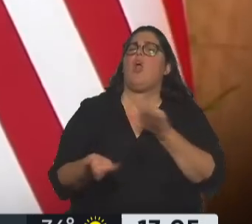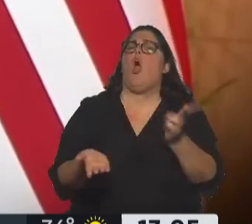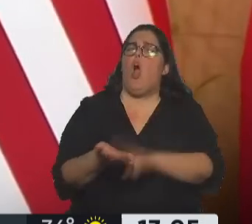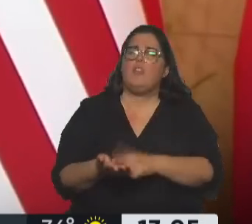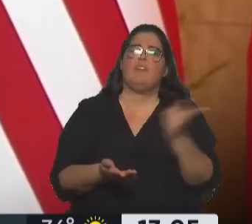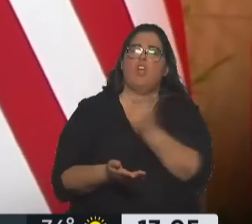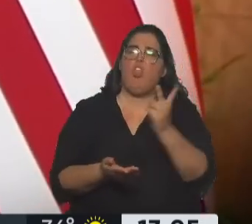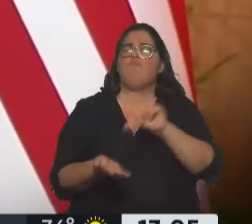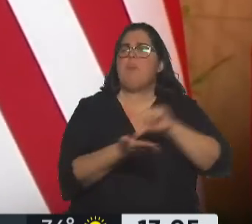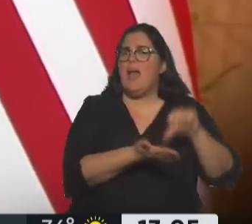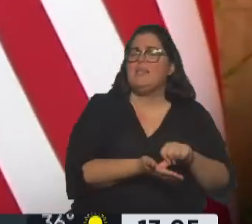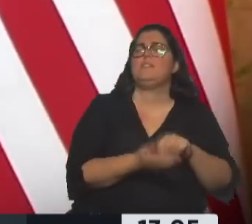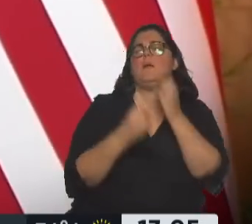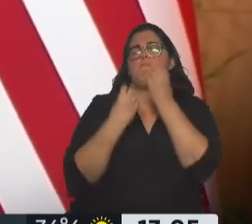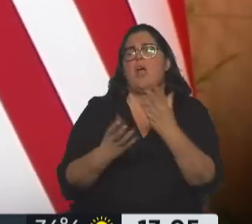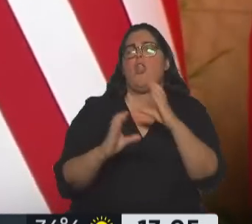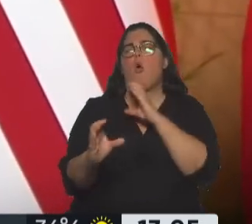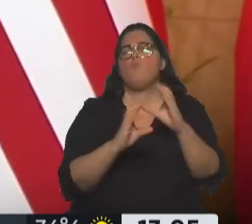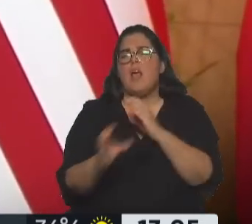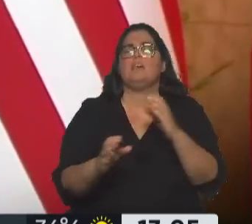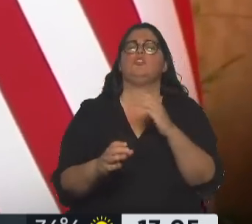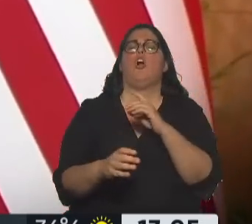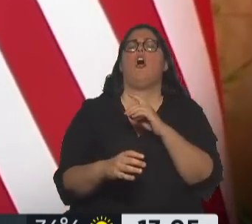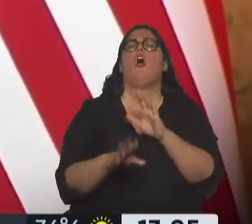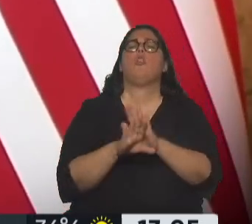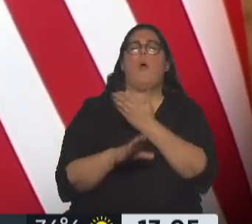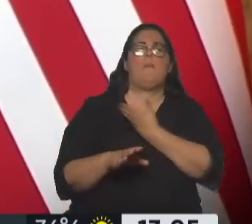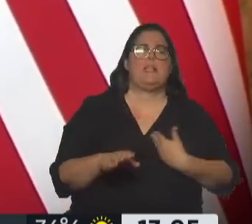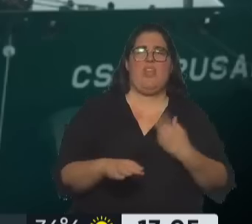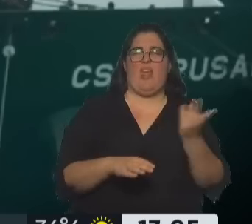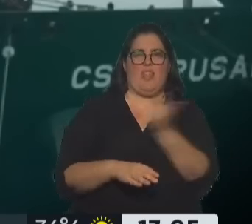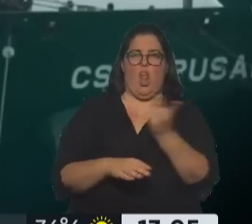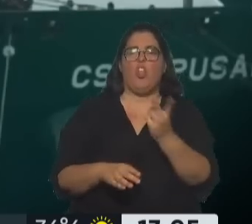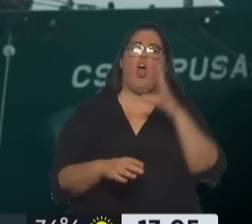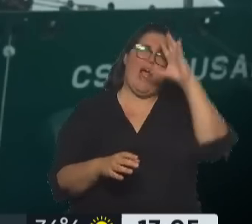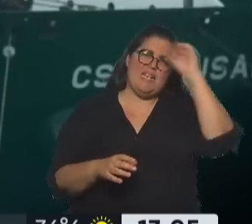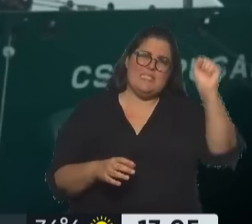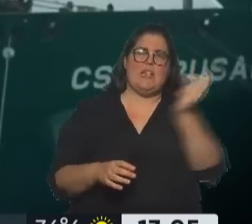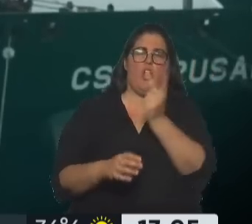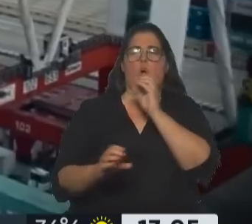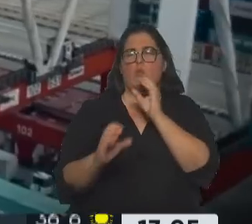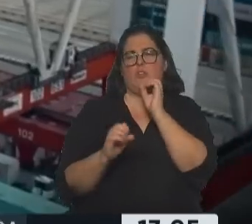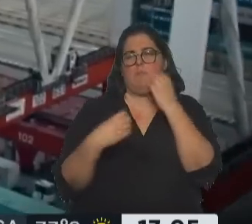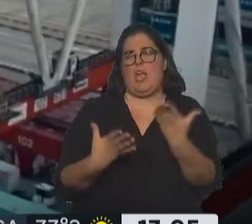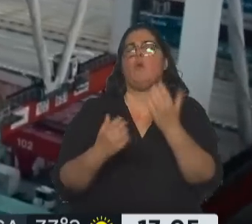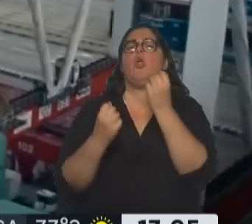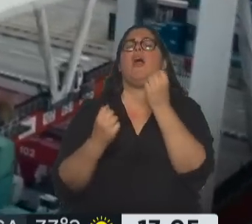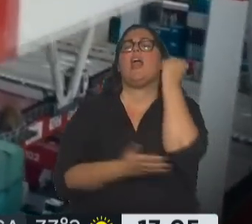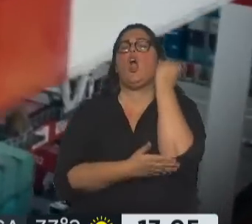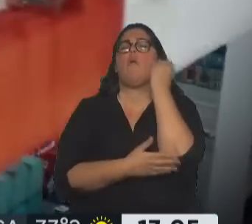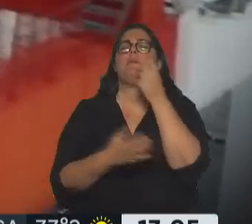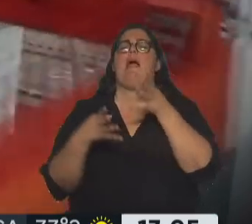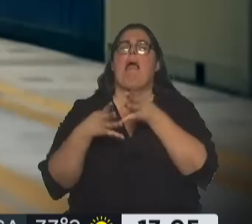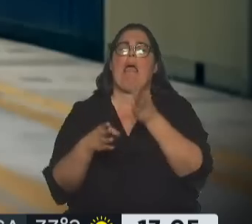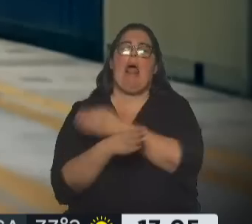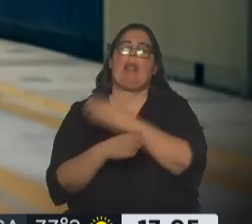las dos potencias, mejorar los canales de comunicación a nivel de presidentes y cancilleres y dejar atrás la guerra económica librada durante la